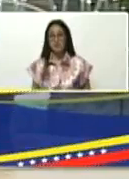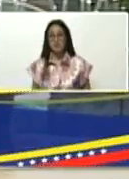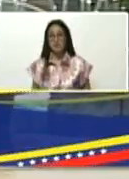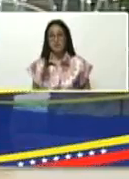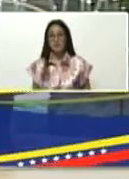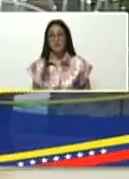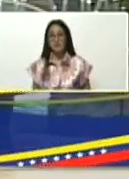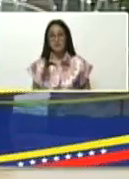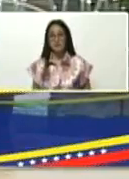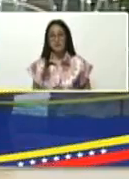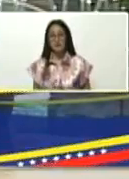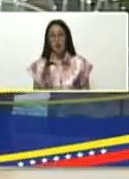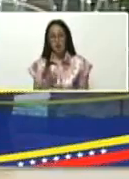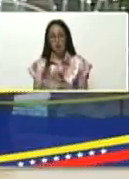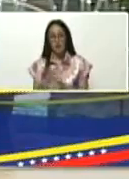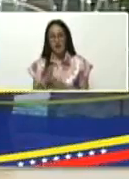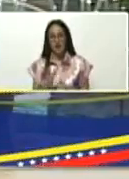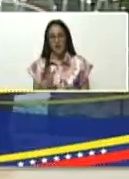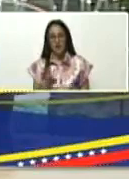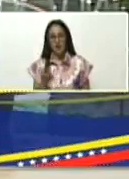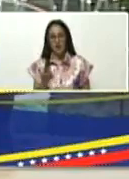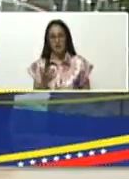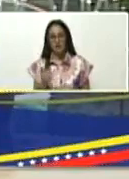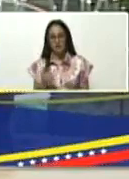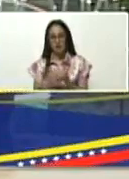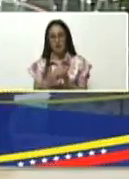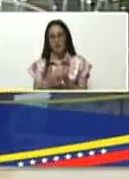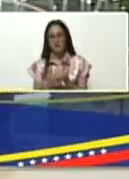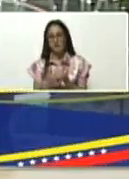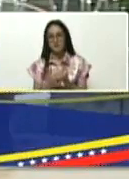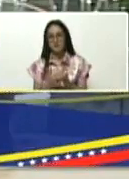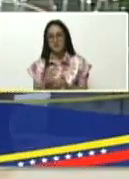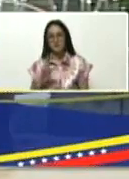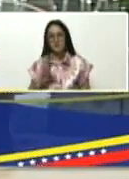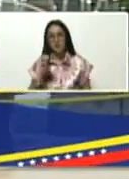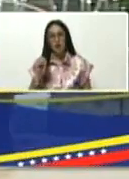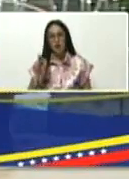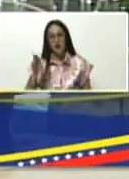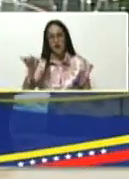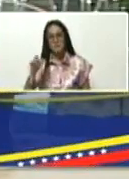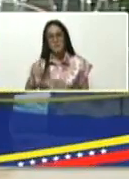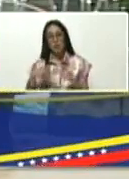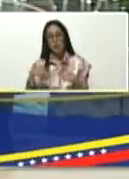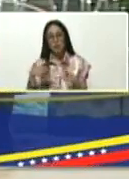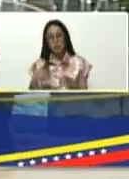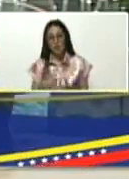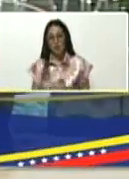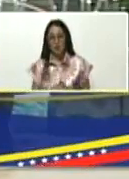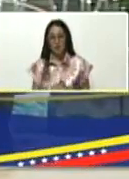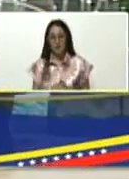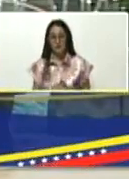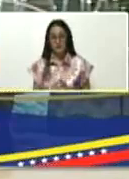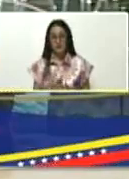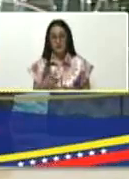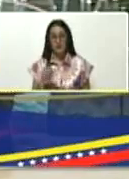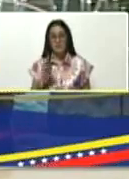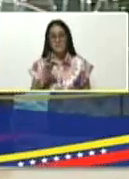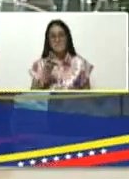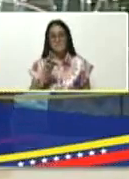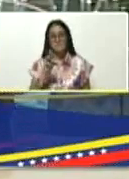En la intervención del gobernador Galíndez, en la intervención de Roque, productor, en la intervención de